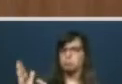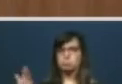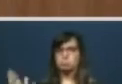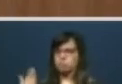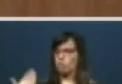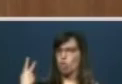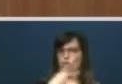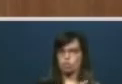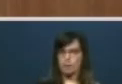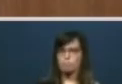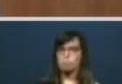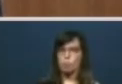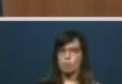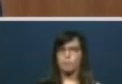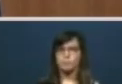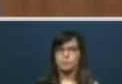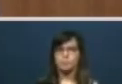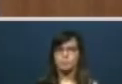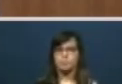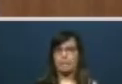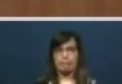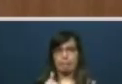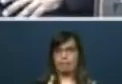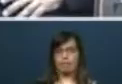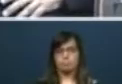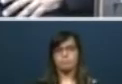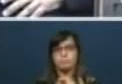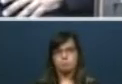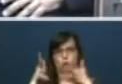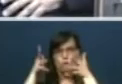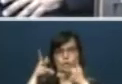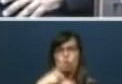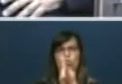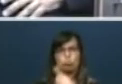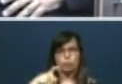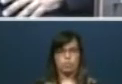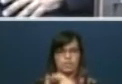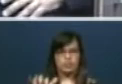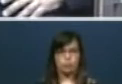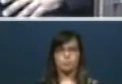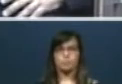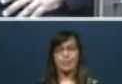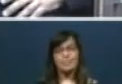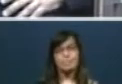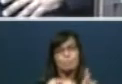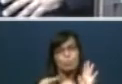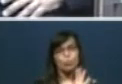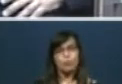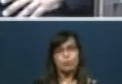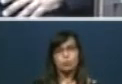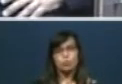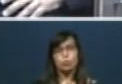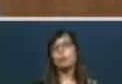últimas semanas va a ser remitido en breve al consejo consultivo de castilla y león' será un proyecto más